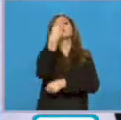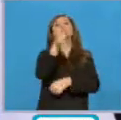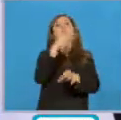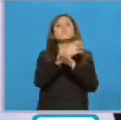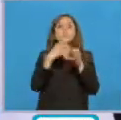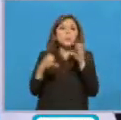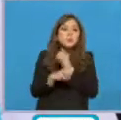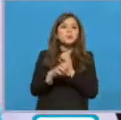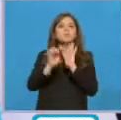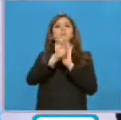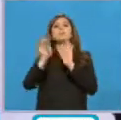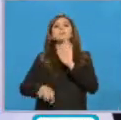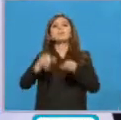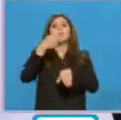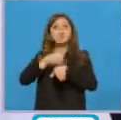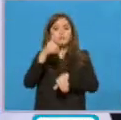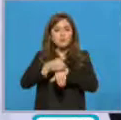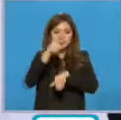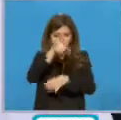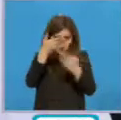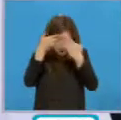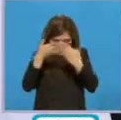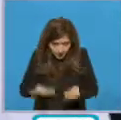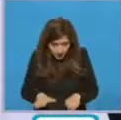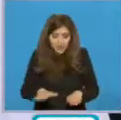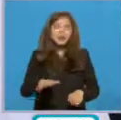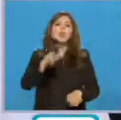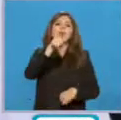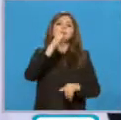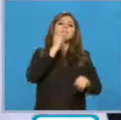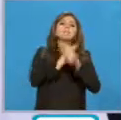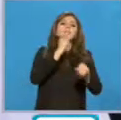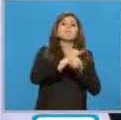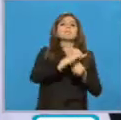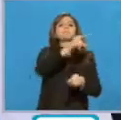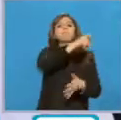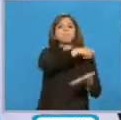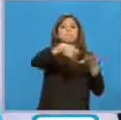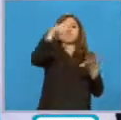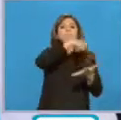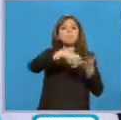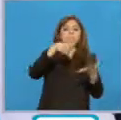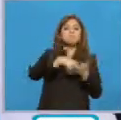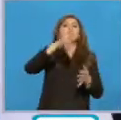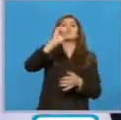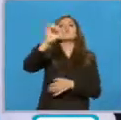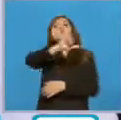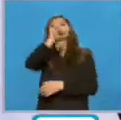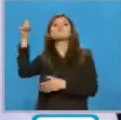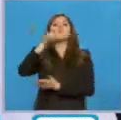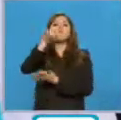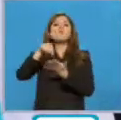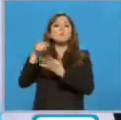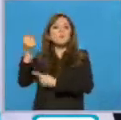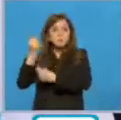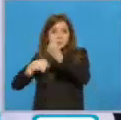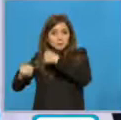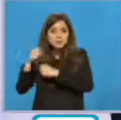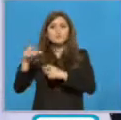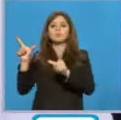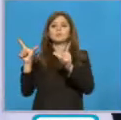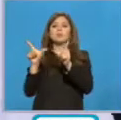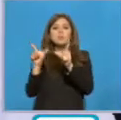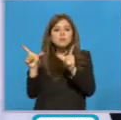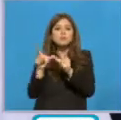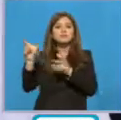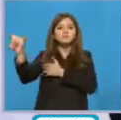sea tus cuentas bancarias, se van de compras, bueno, en Internet o en algún otro establecimientos, sacan